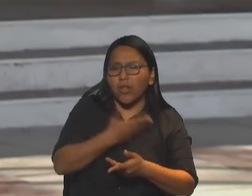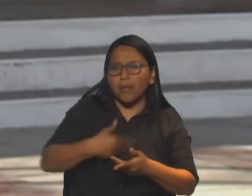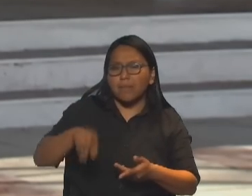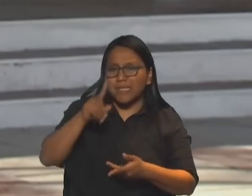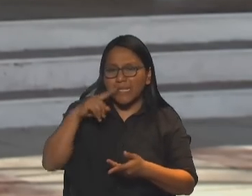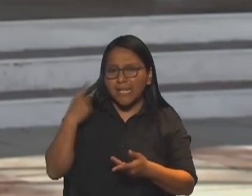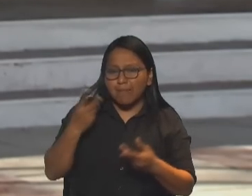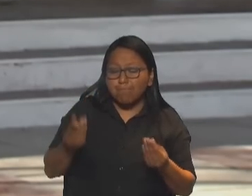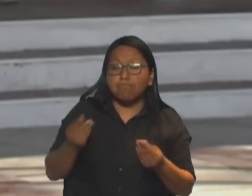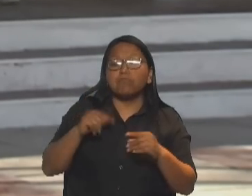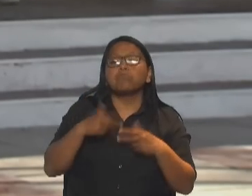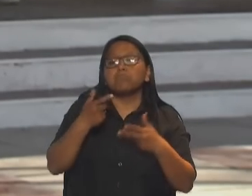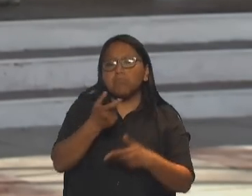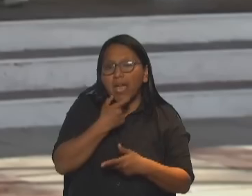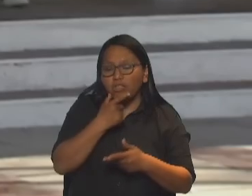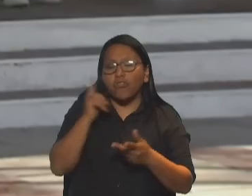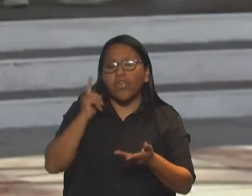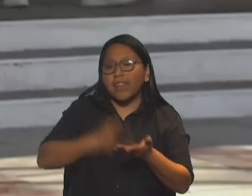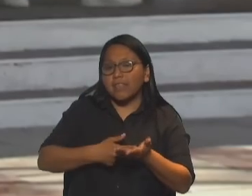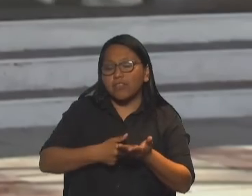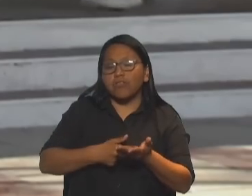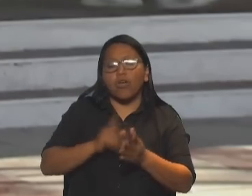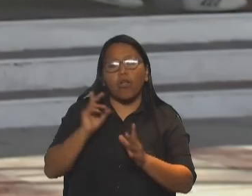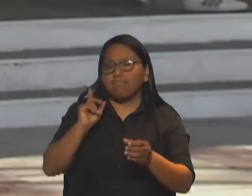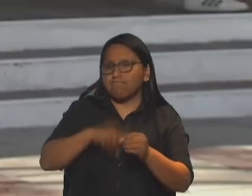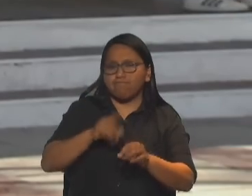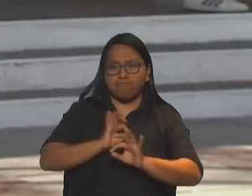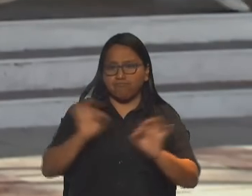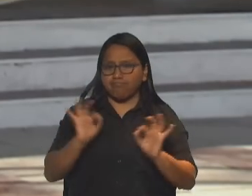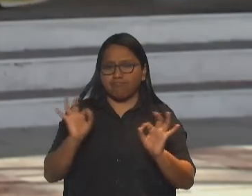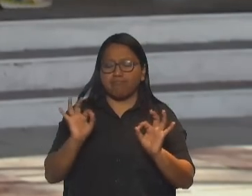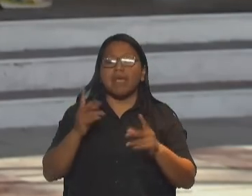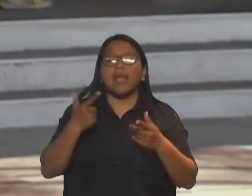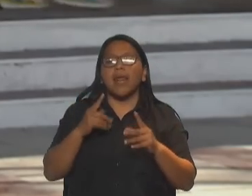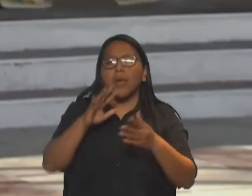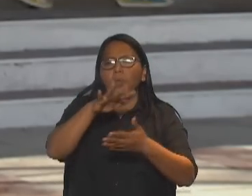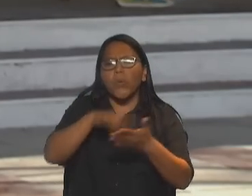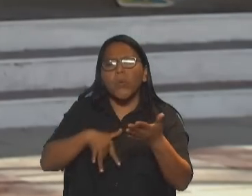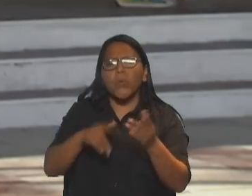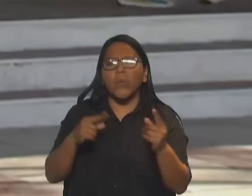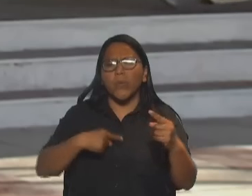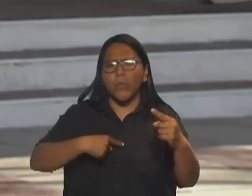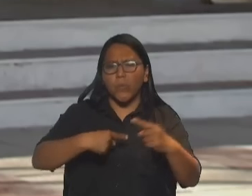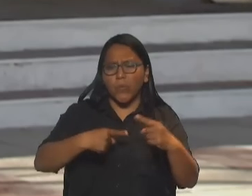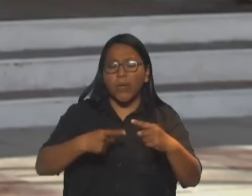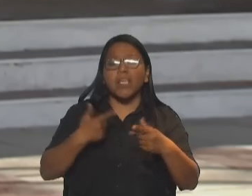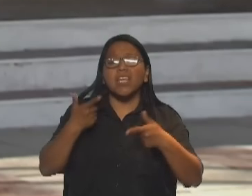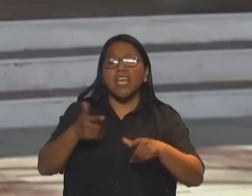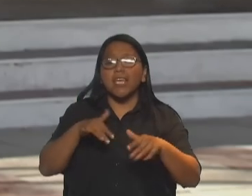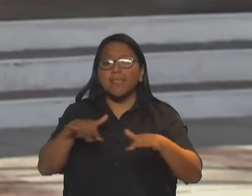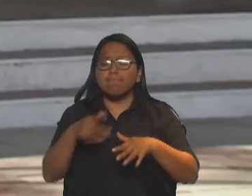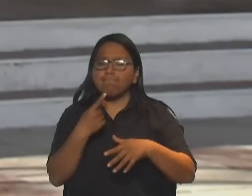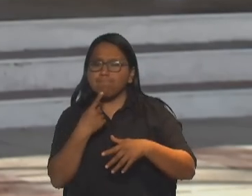fernández finalmente mendoza decidió no adherir en un escueto comunicado en el que informaba que frente a esta incertidumbre